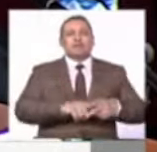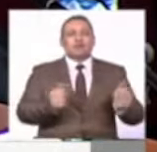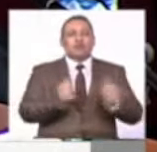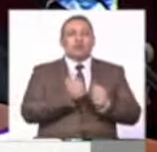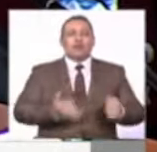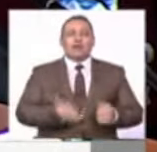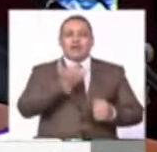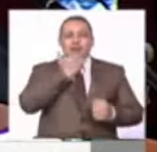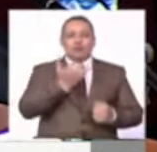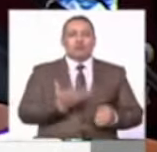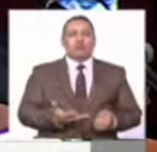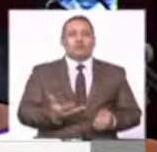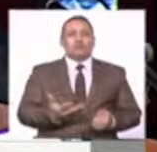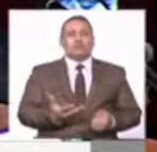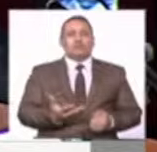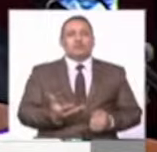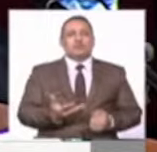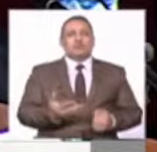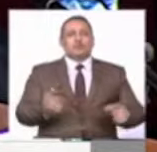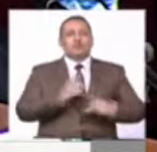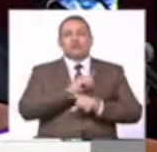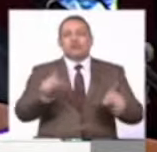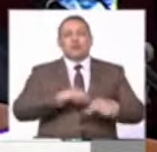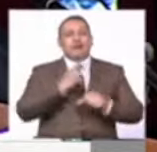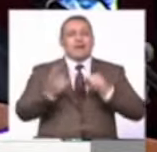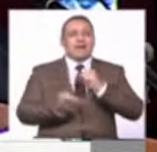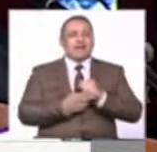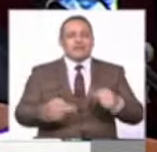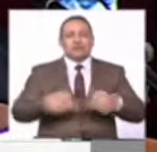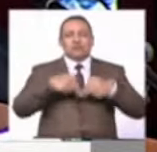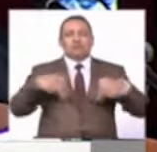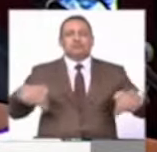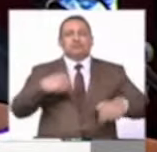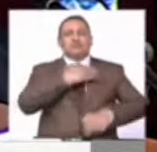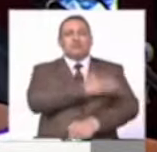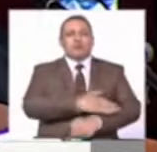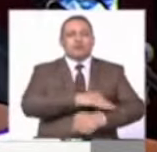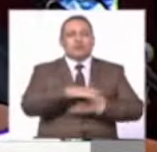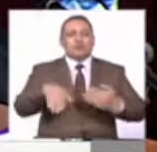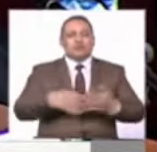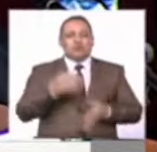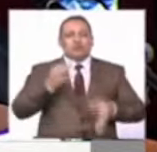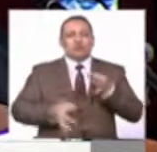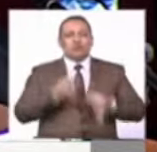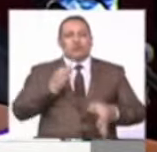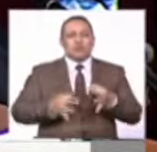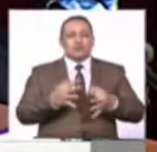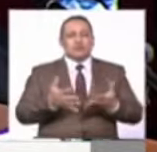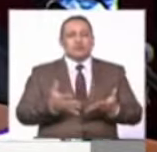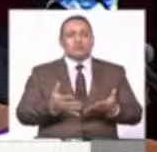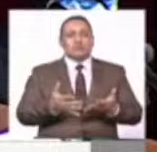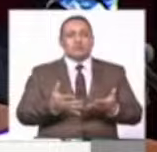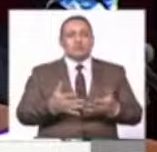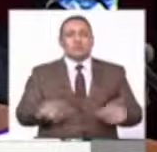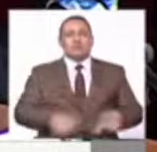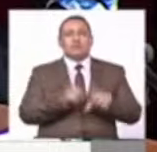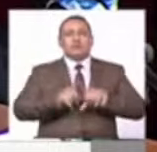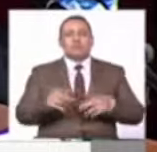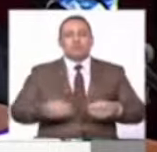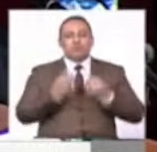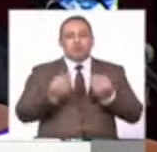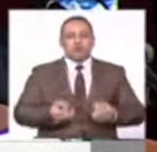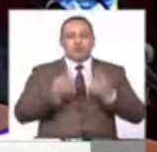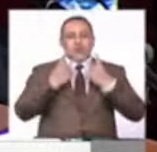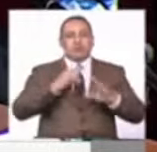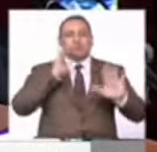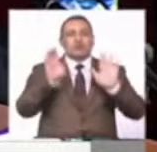defecto de fábrica no no garantizó la imparcialidad del juzgador en este caso porque claro